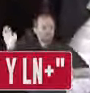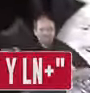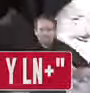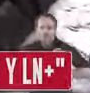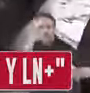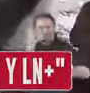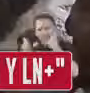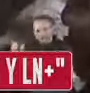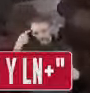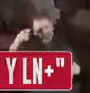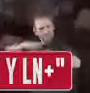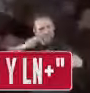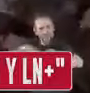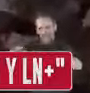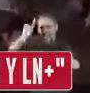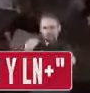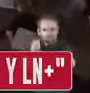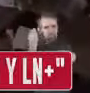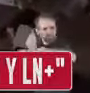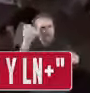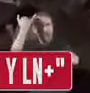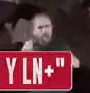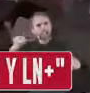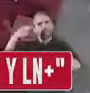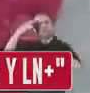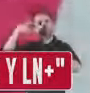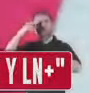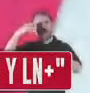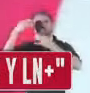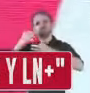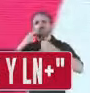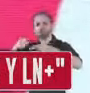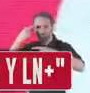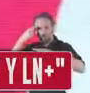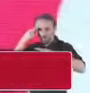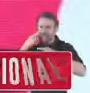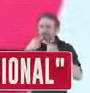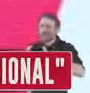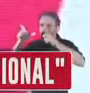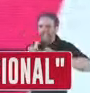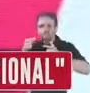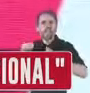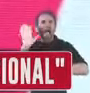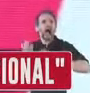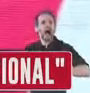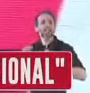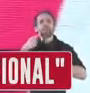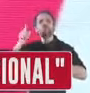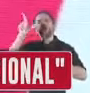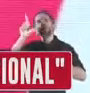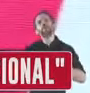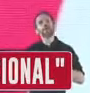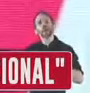aquellos que elegidos en el lugar que están tienen que dar cuenta de sus actos y saber que un país no se construye